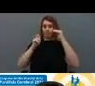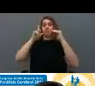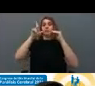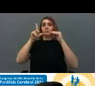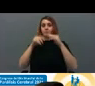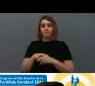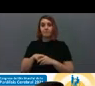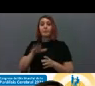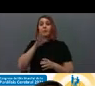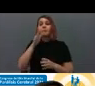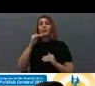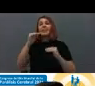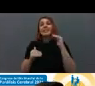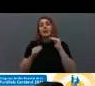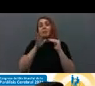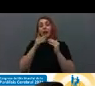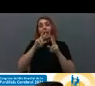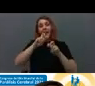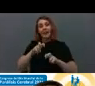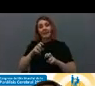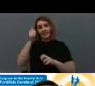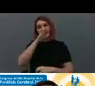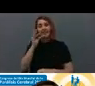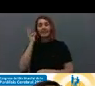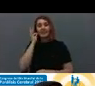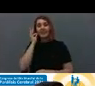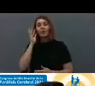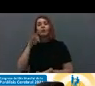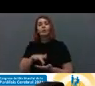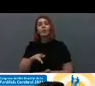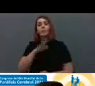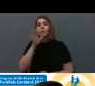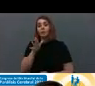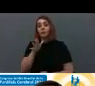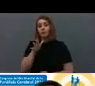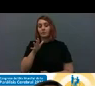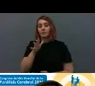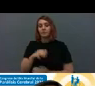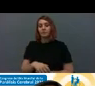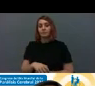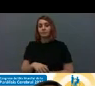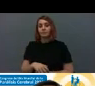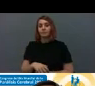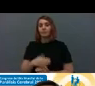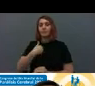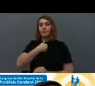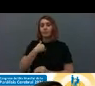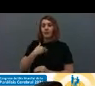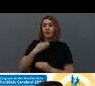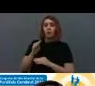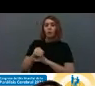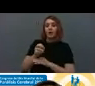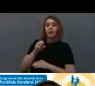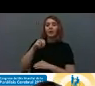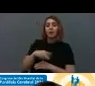estas desigualdades con ese análisis de género se produce en analizar cómo son las tareas de cuidado, esas tareas